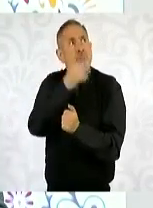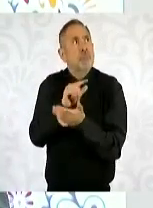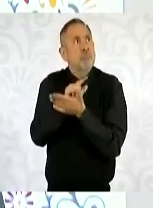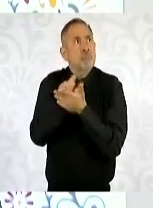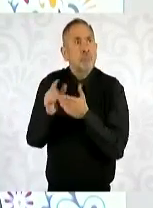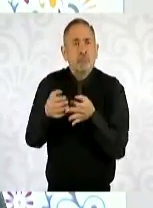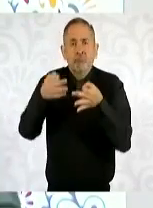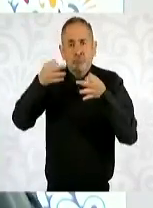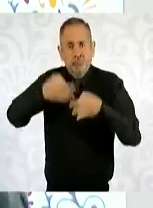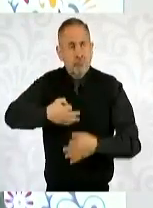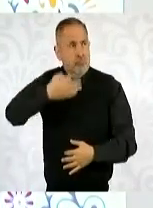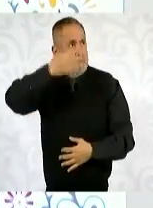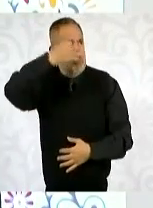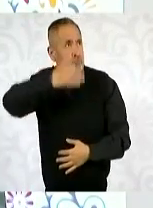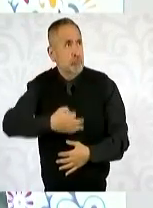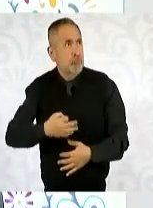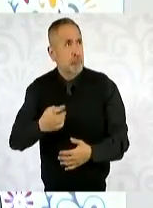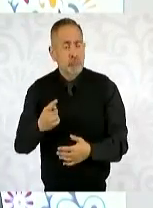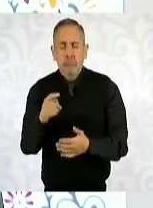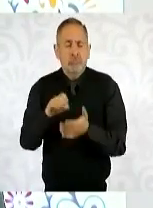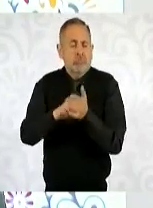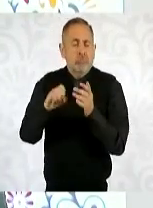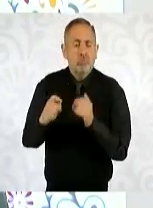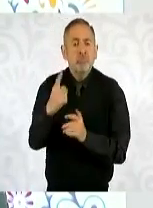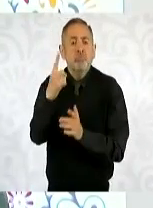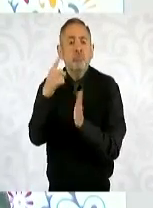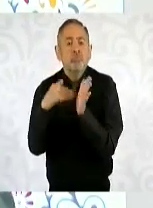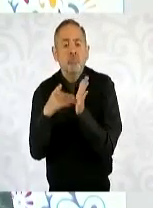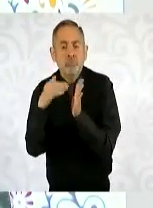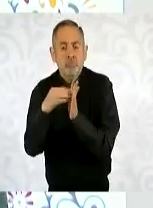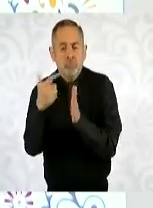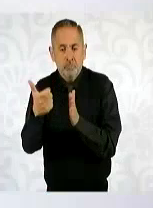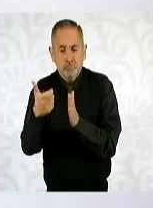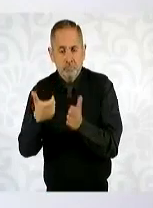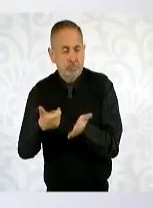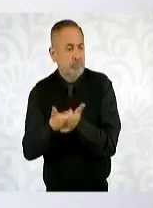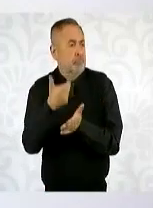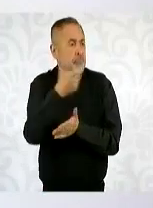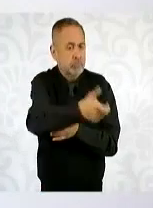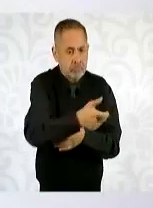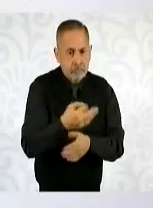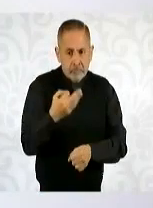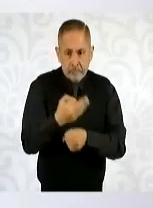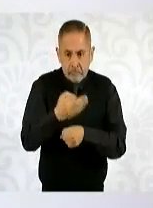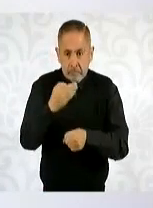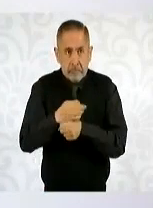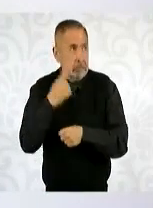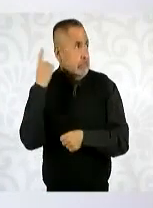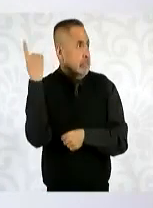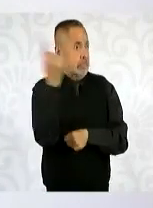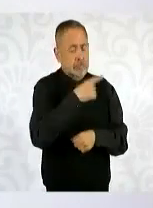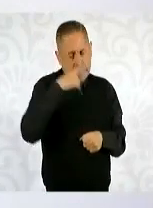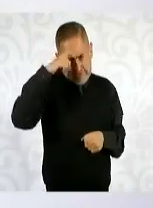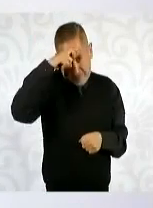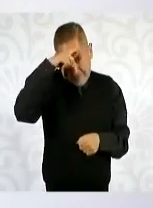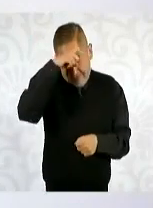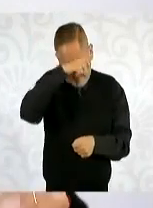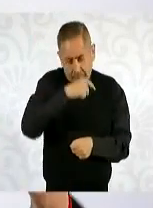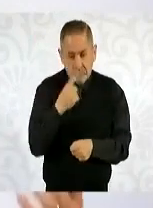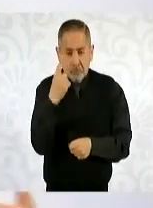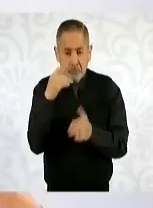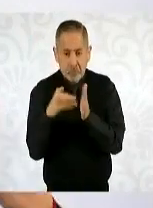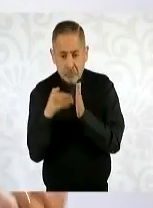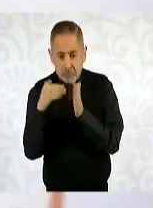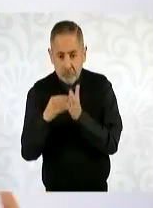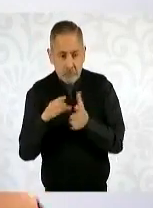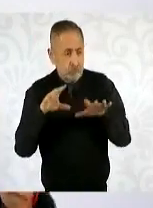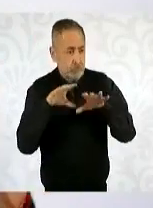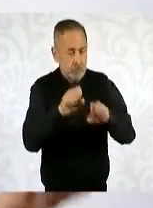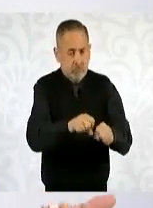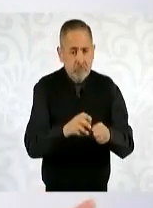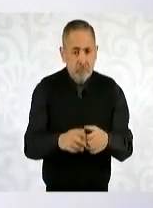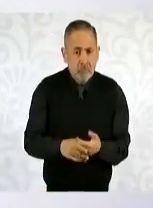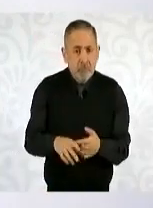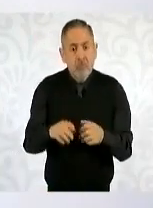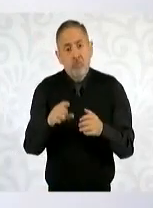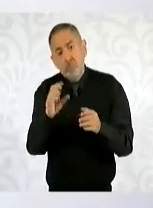a una vivienda de $1 millón, que hoy es muy difícil en muchos lugares del país, o a una vivienda incluso